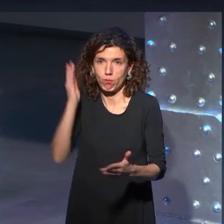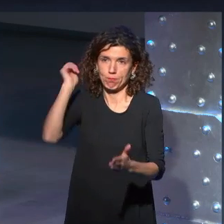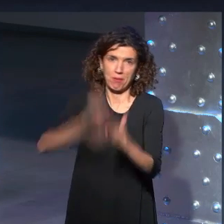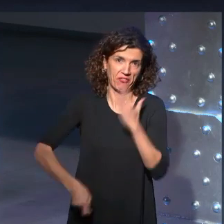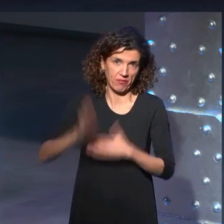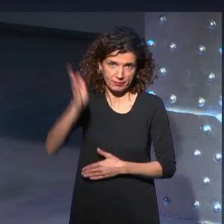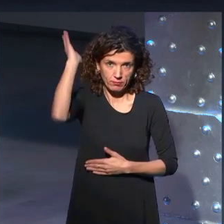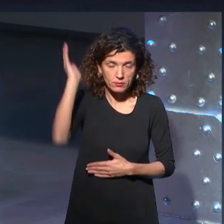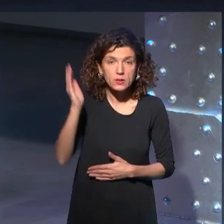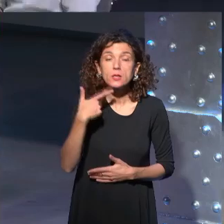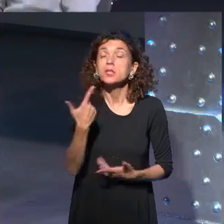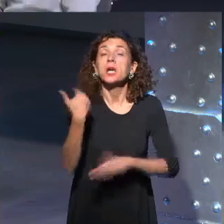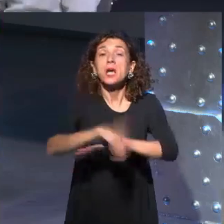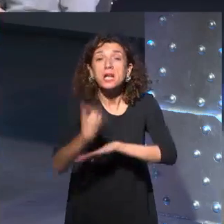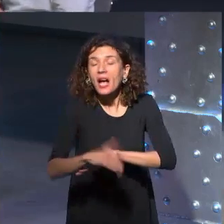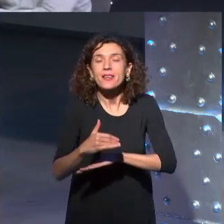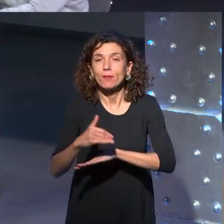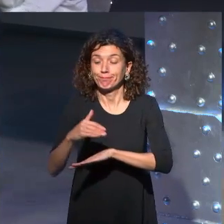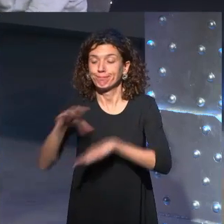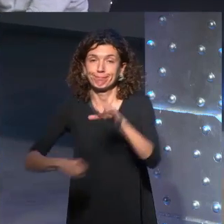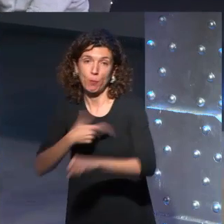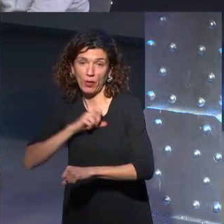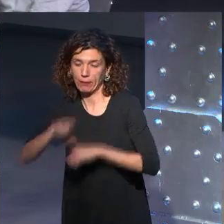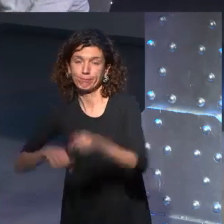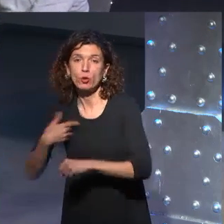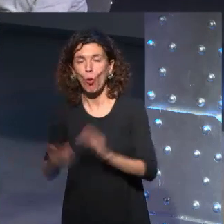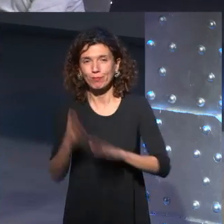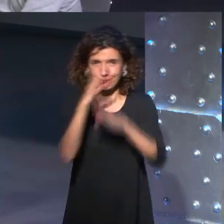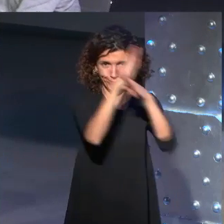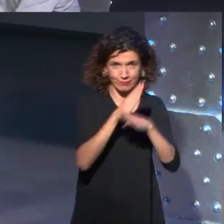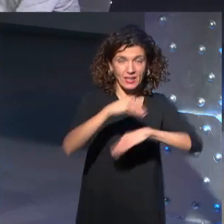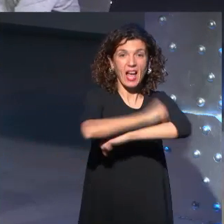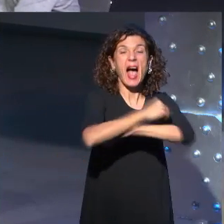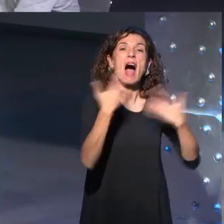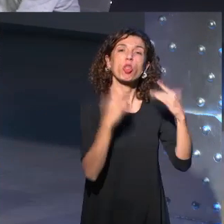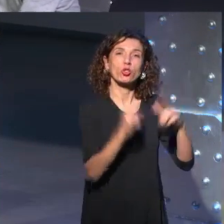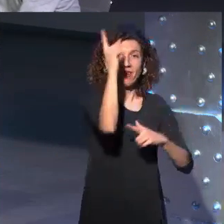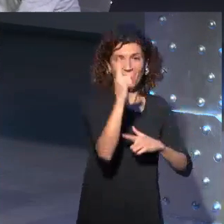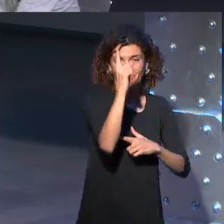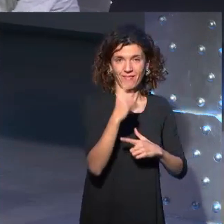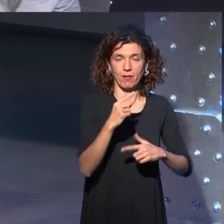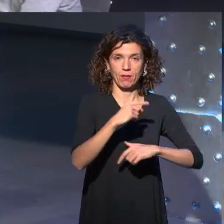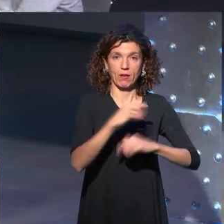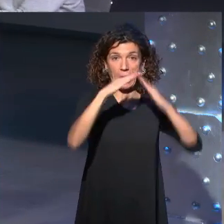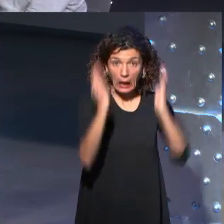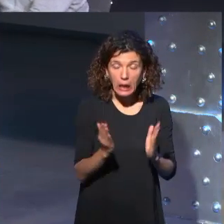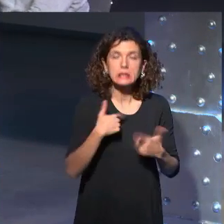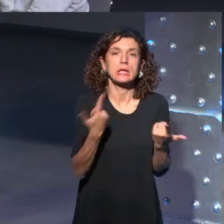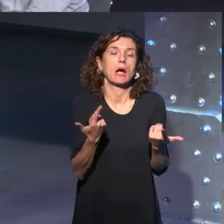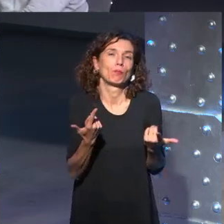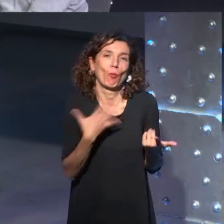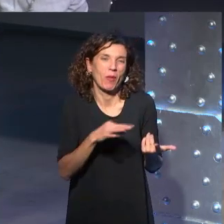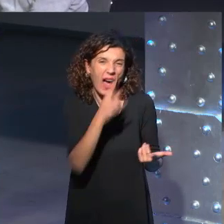para que no nos agarraran en la calle, nos fuimos a las azoteas. Entonces, mucho de nuestra vida la hacíamos en las azoteas, desde